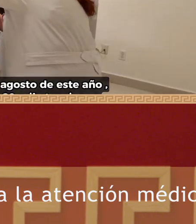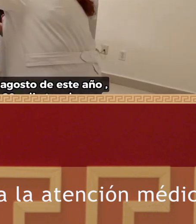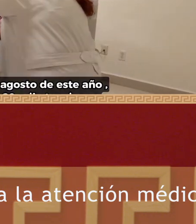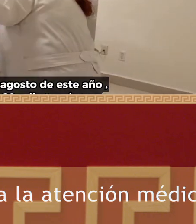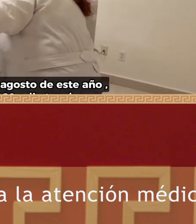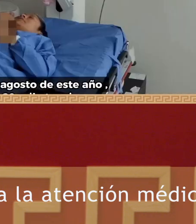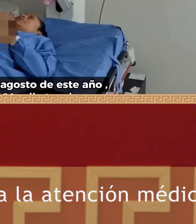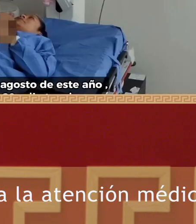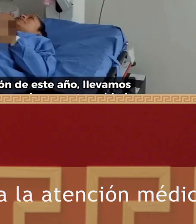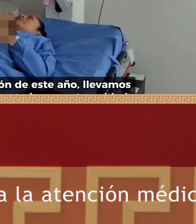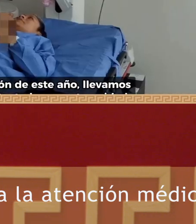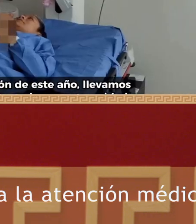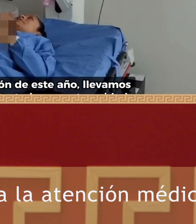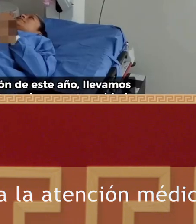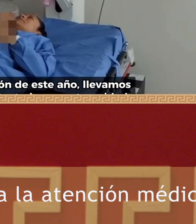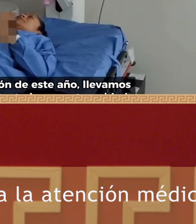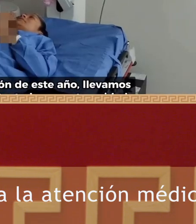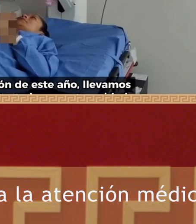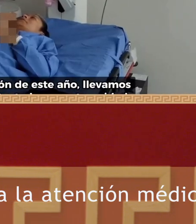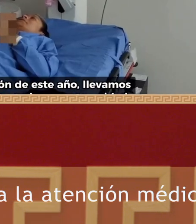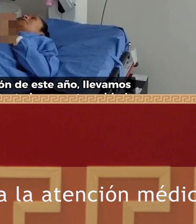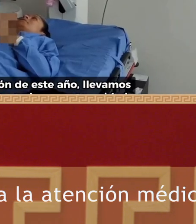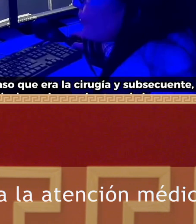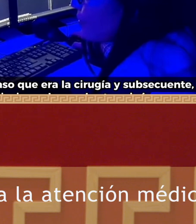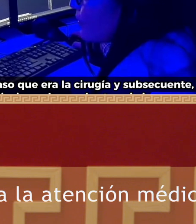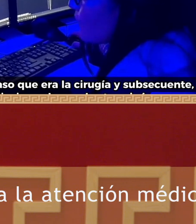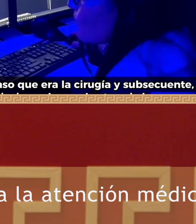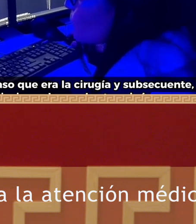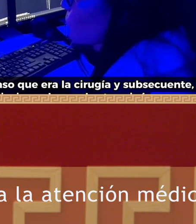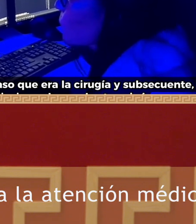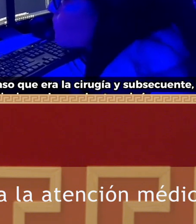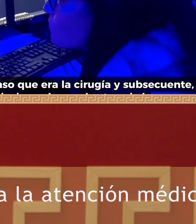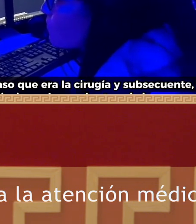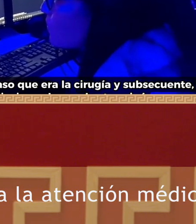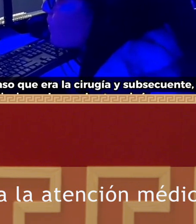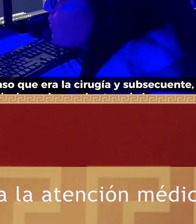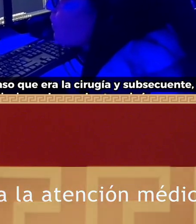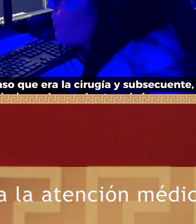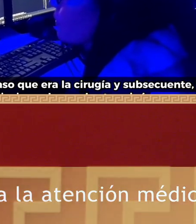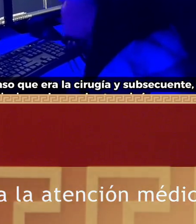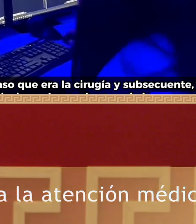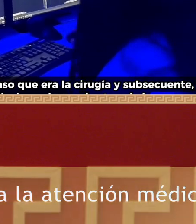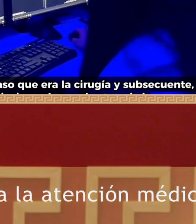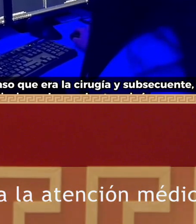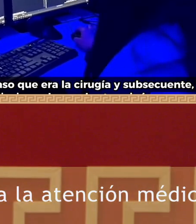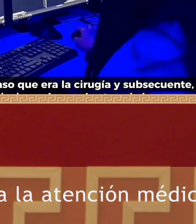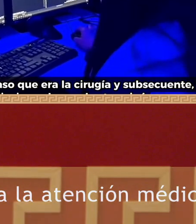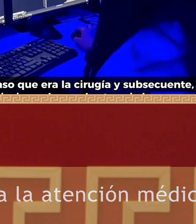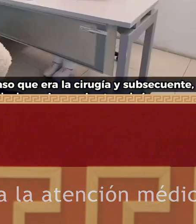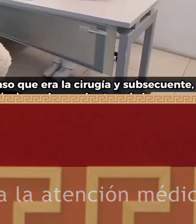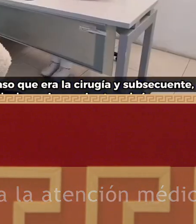Kerchenovich, informó que el gobierno de México seguirá garantizando el derecho a la atención médica tanto de derechohabientes como